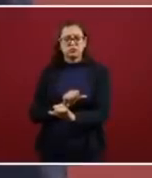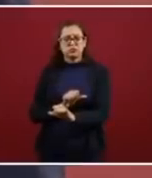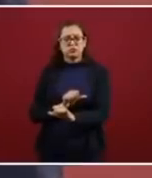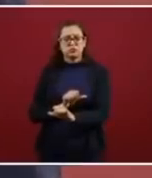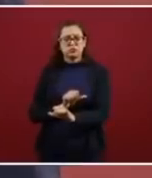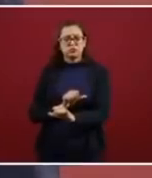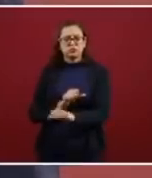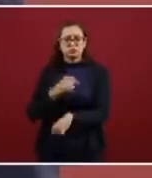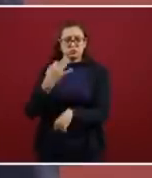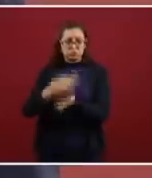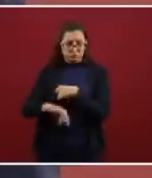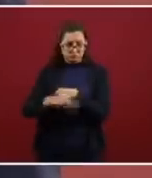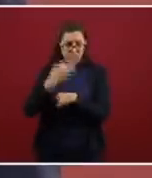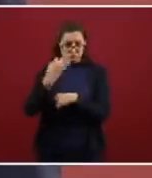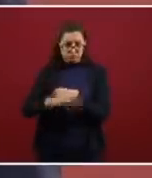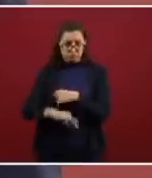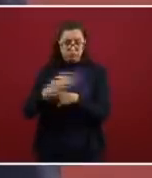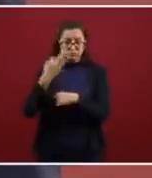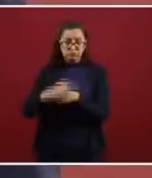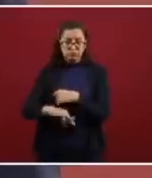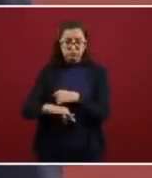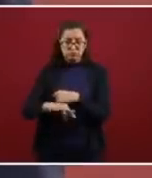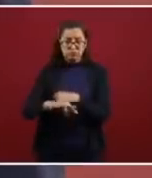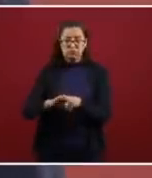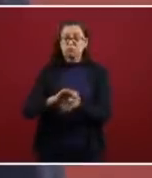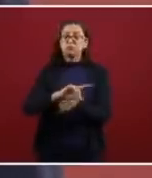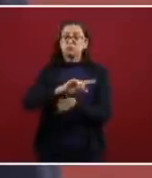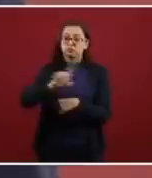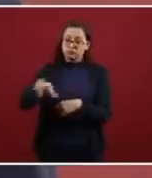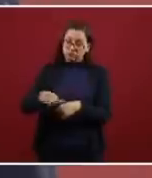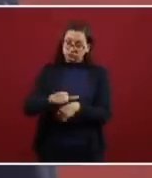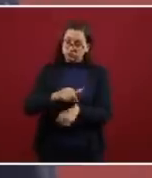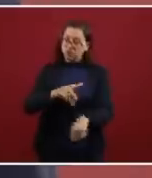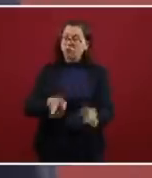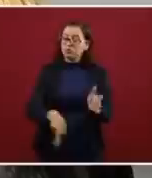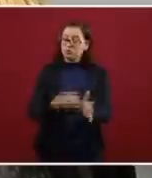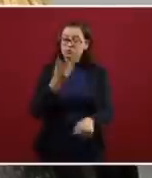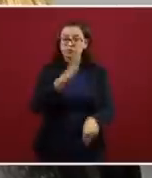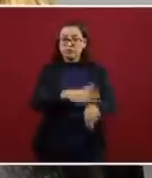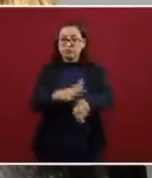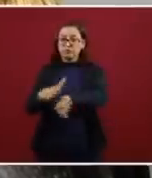llega como interino y se tiene que convocar elecciones,